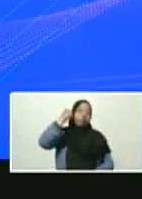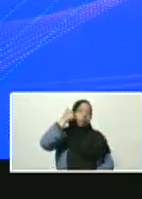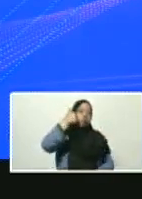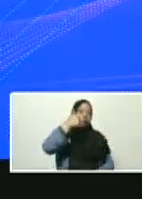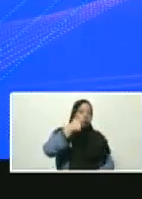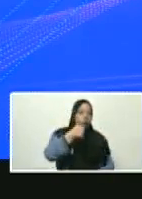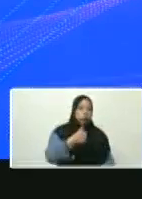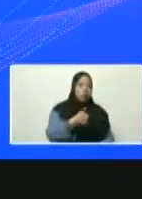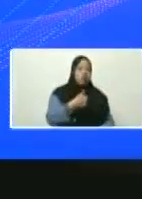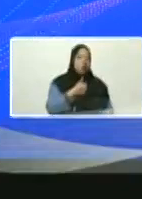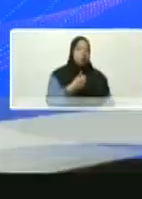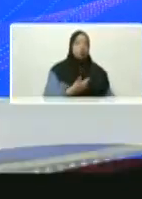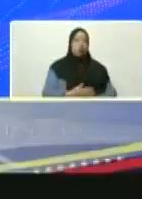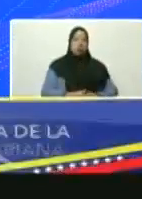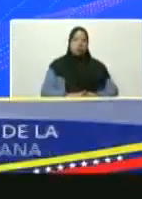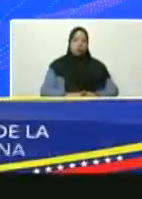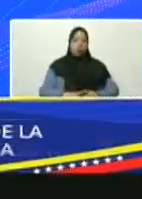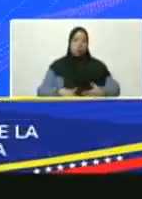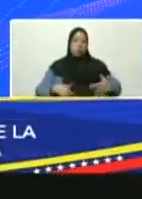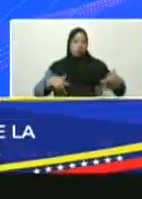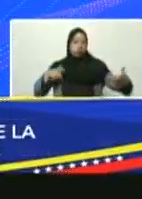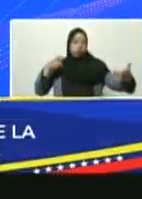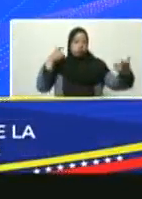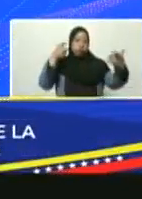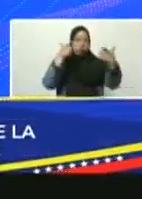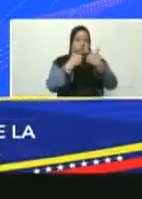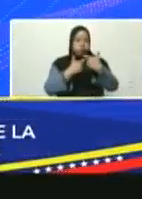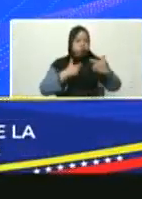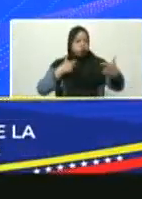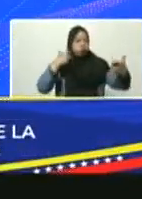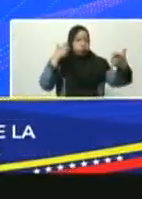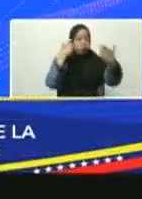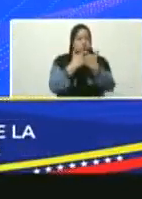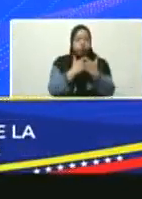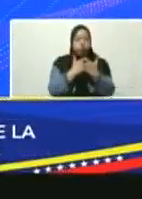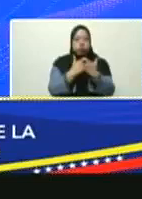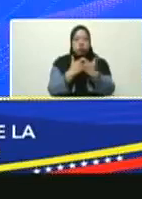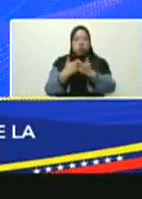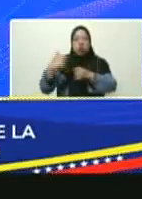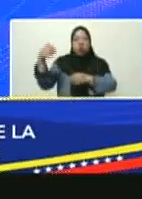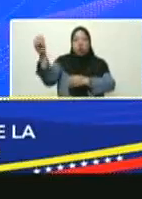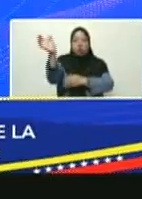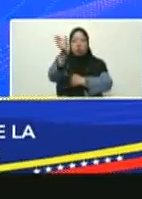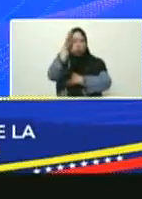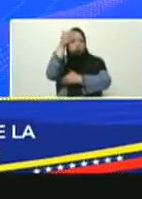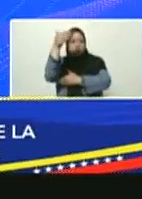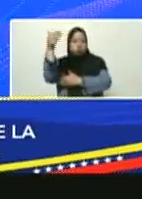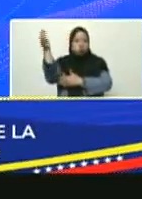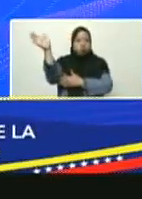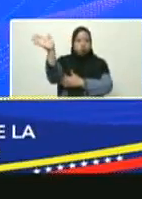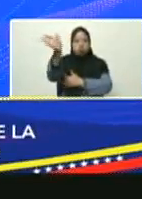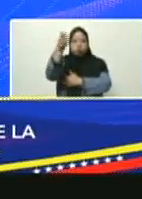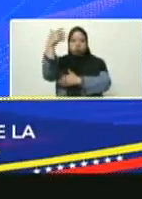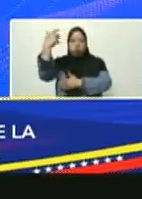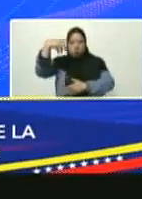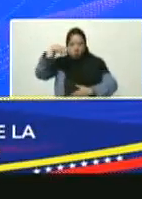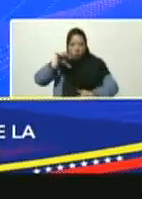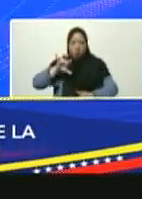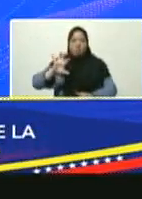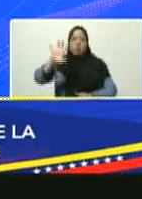llevó los estandartes, las banderas de la